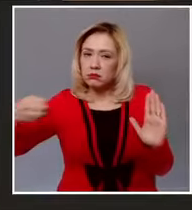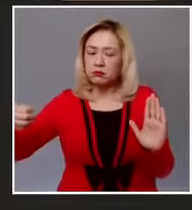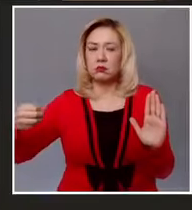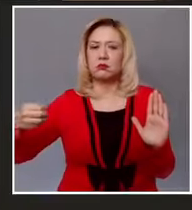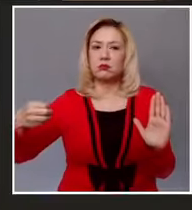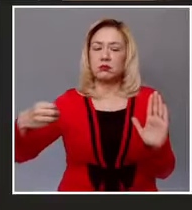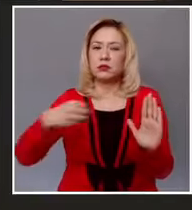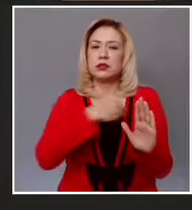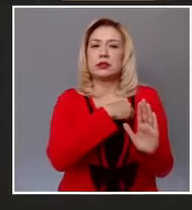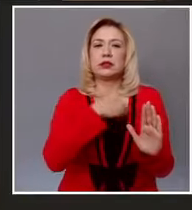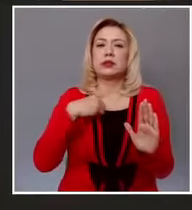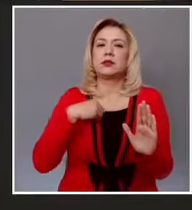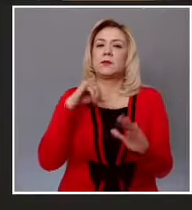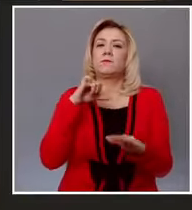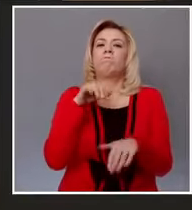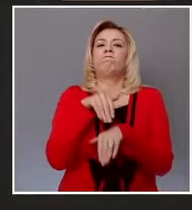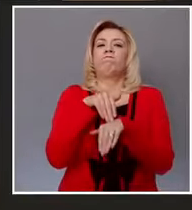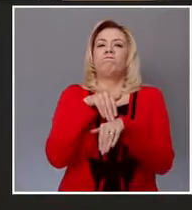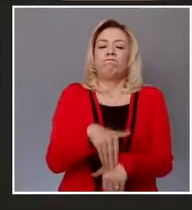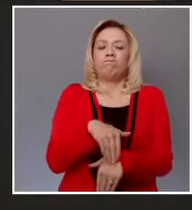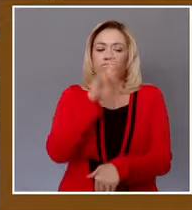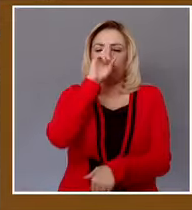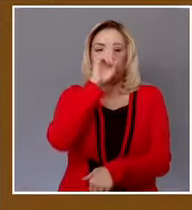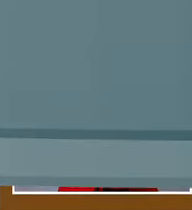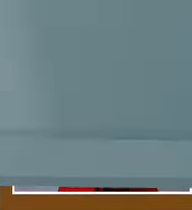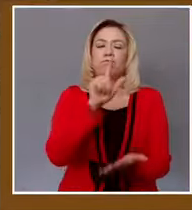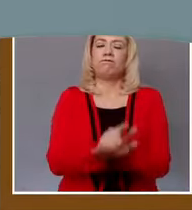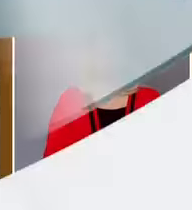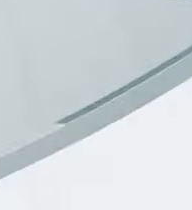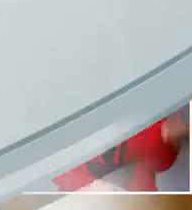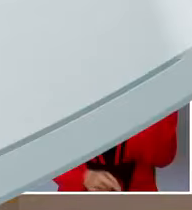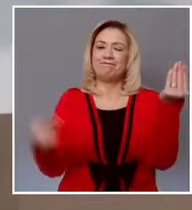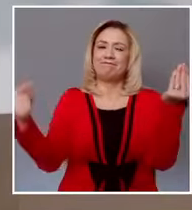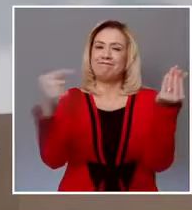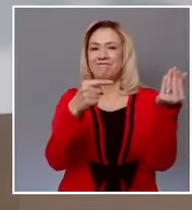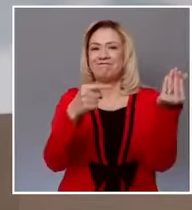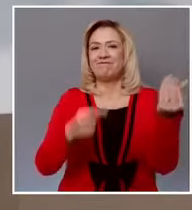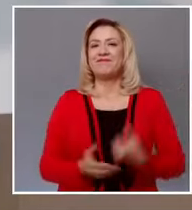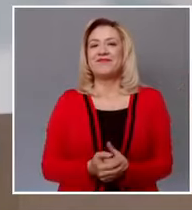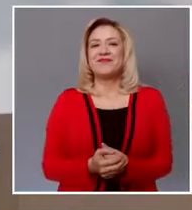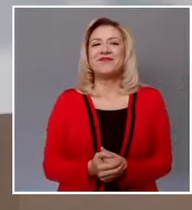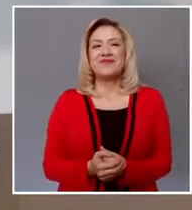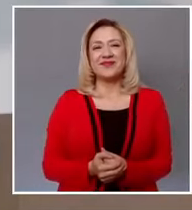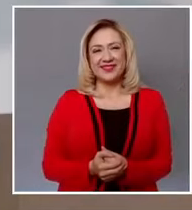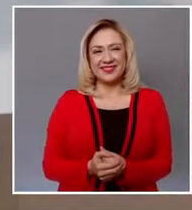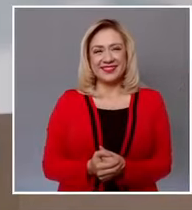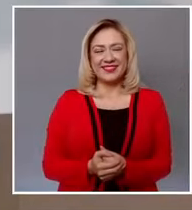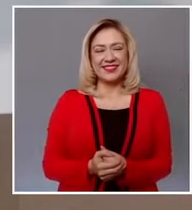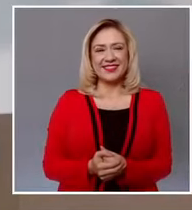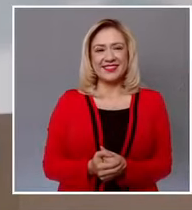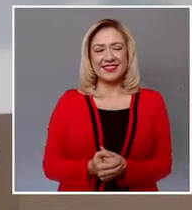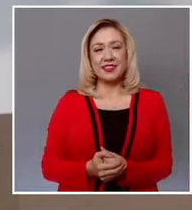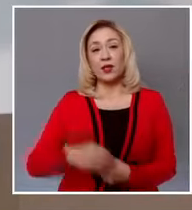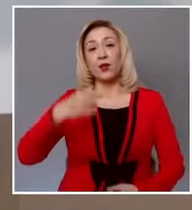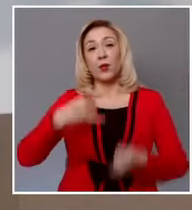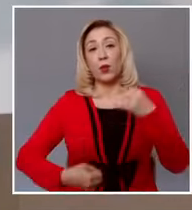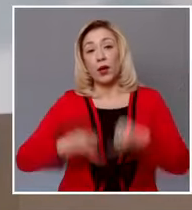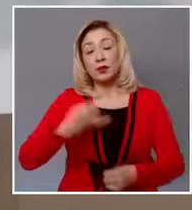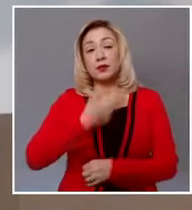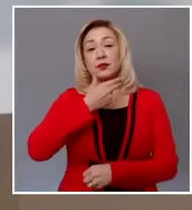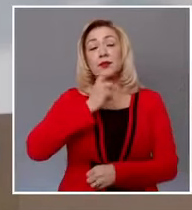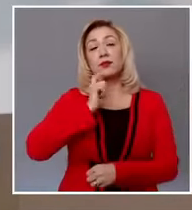rectitud y apego a la ley. Los jueces y las juezas constitucionales también se